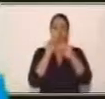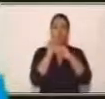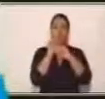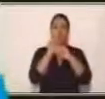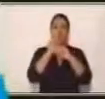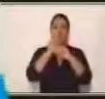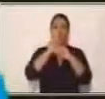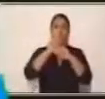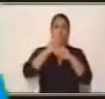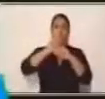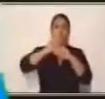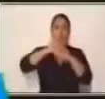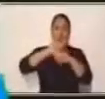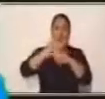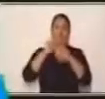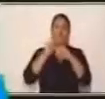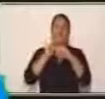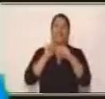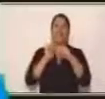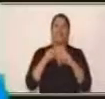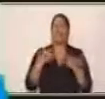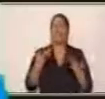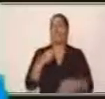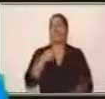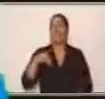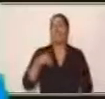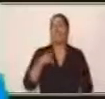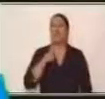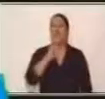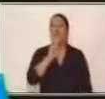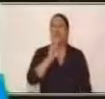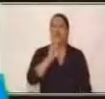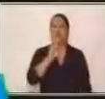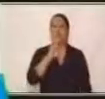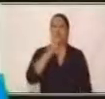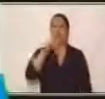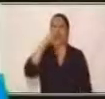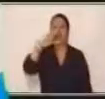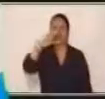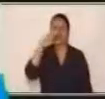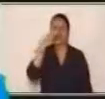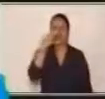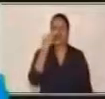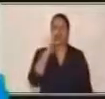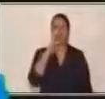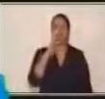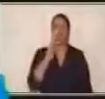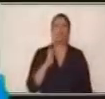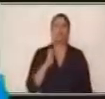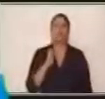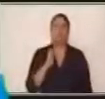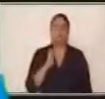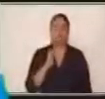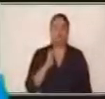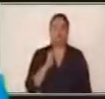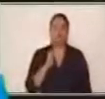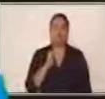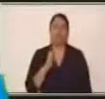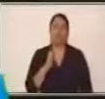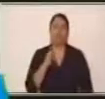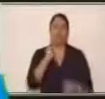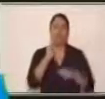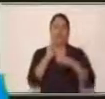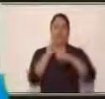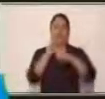las agujas del reloj. Y conforme se van moviendo las agujas, se van abriendo o se